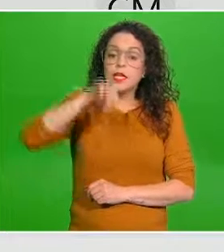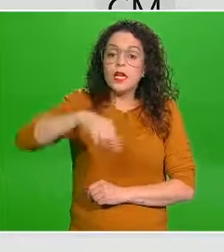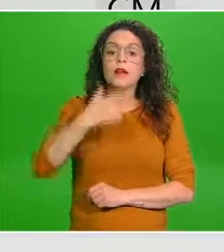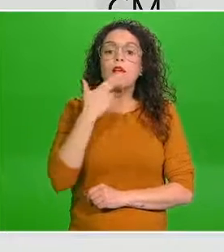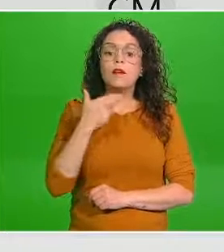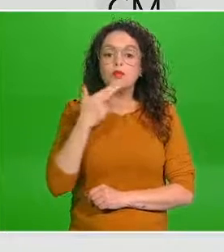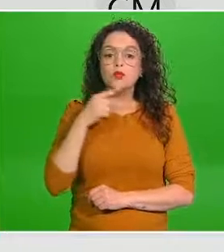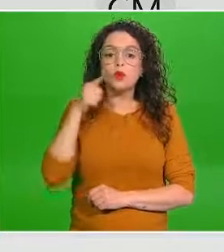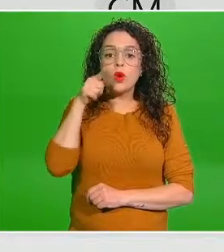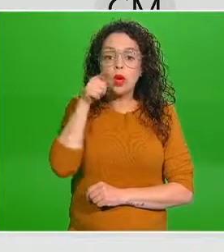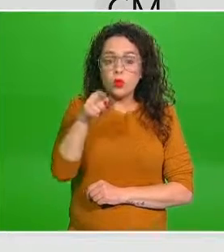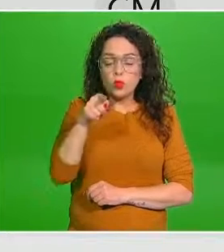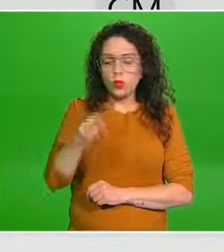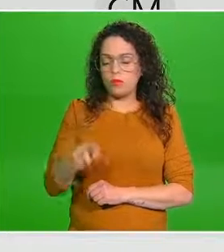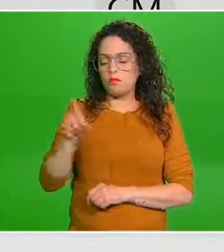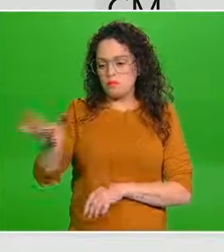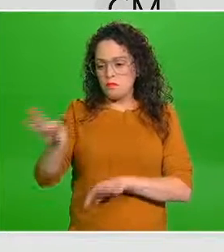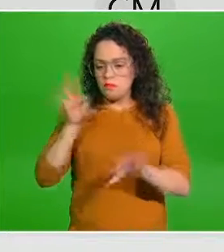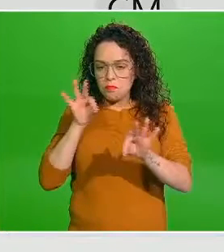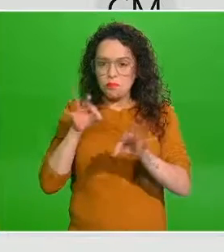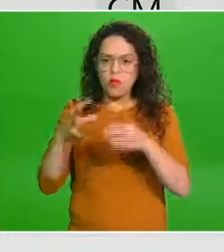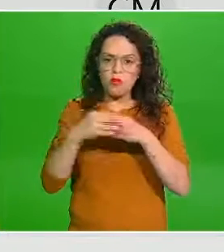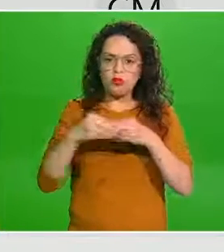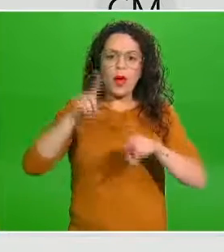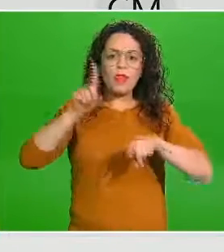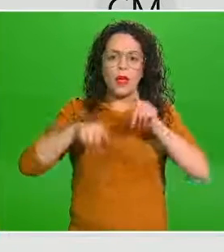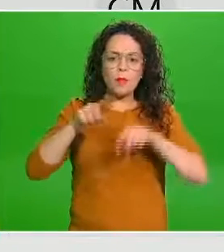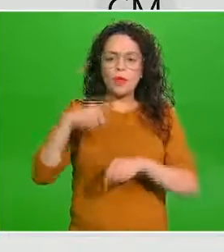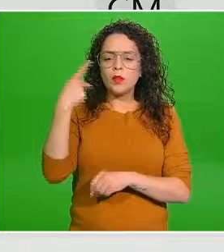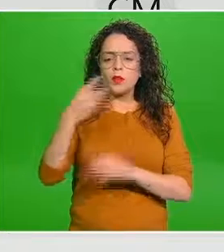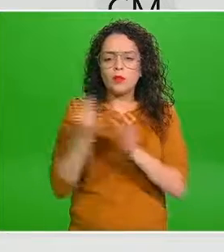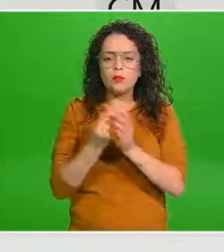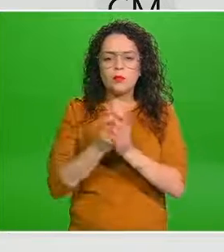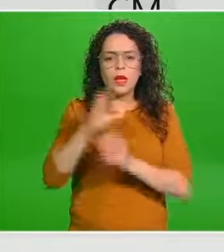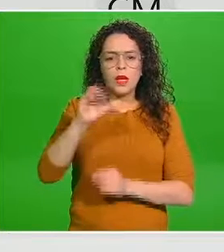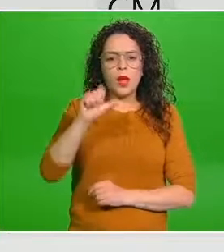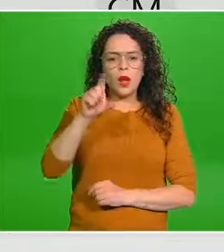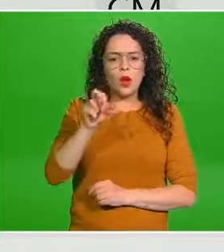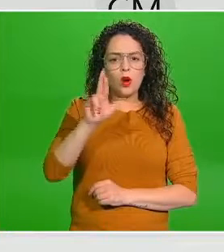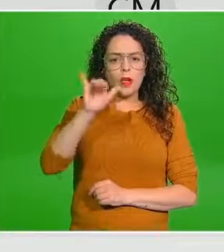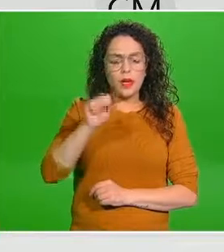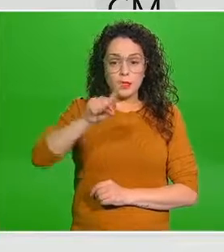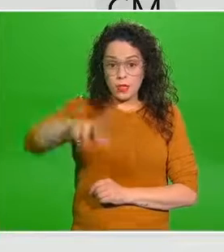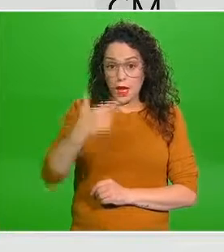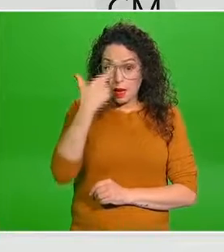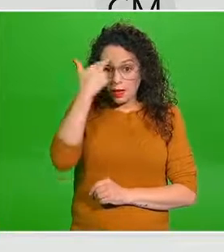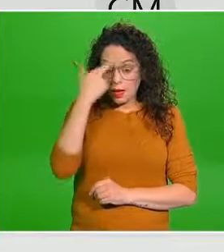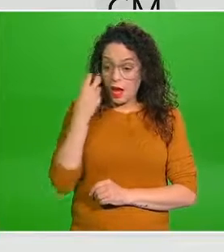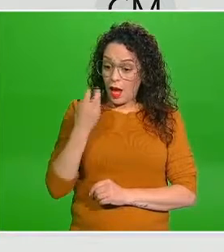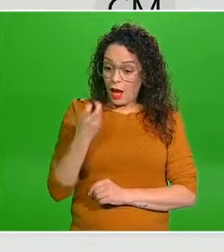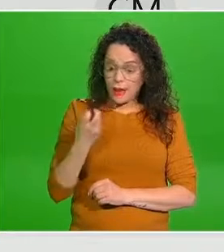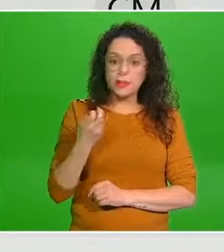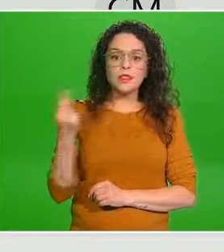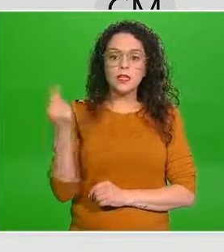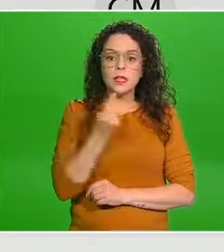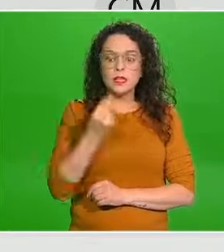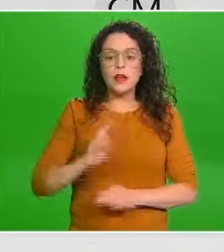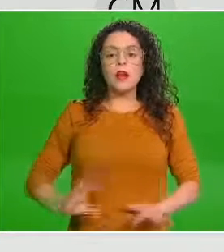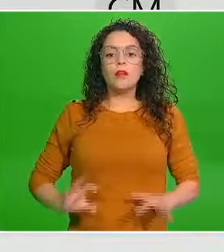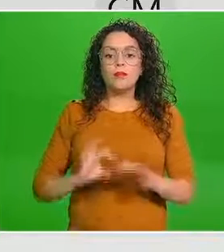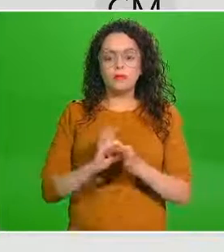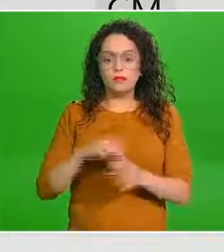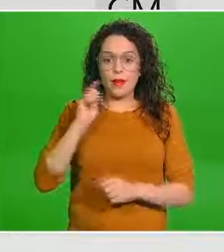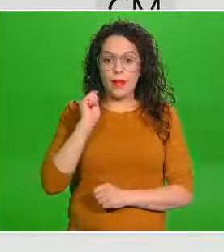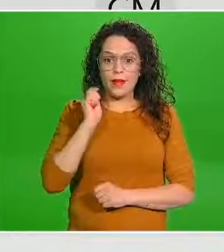de acuerdo a las calorías. Recordemos que el aporte calórico debe ser acorde al gasto calórico, es